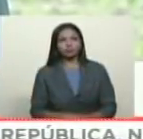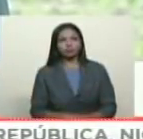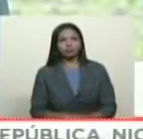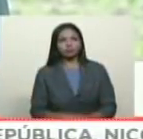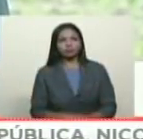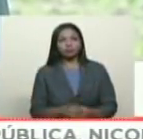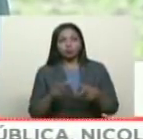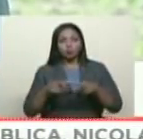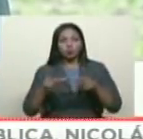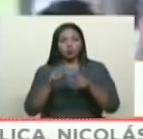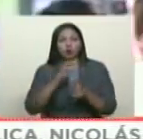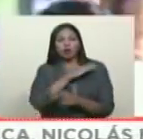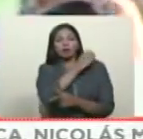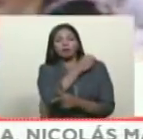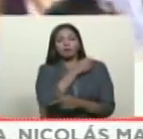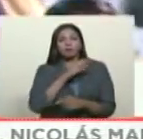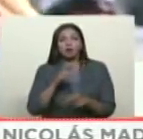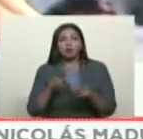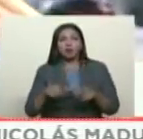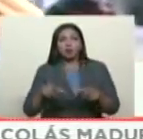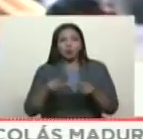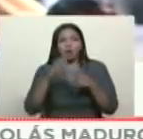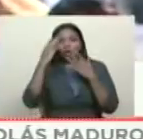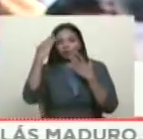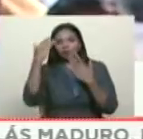defensa integral central,